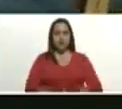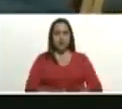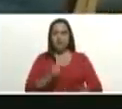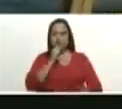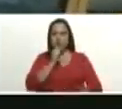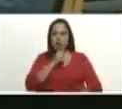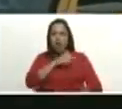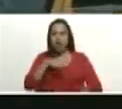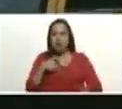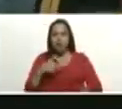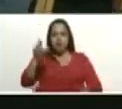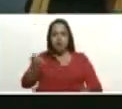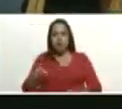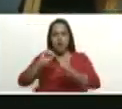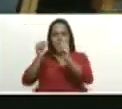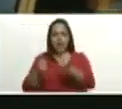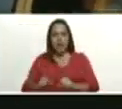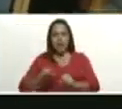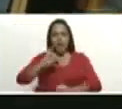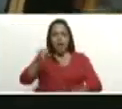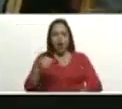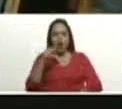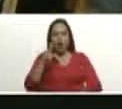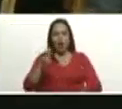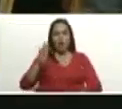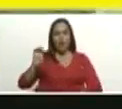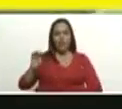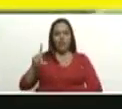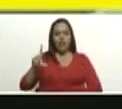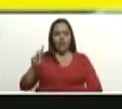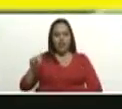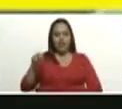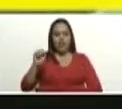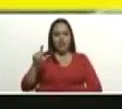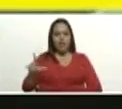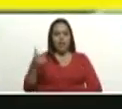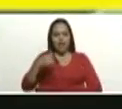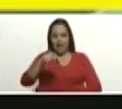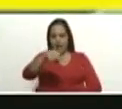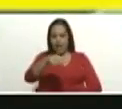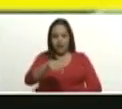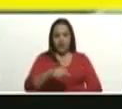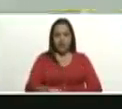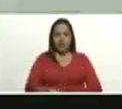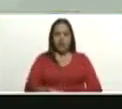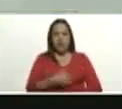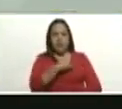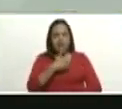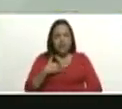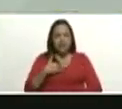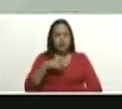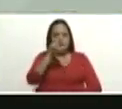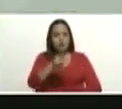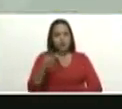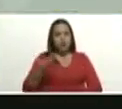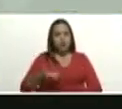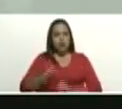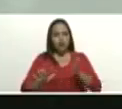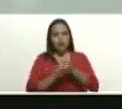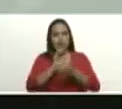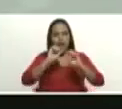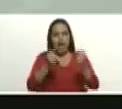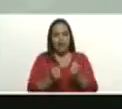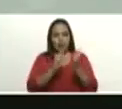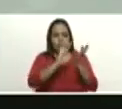nuestro gran artista Juvenal Ravelo, quien se encuentra aquí presente, querido artista cinético, una de